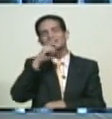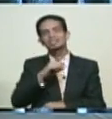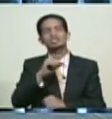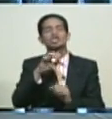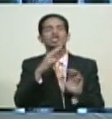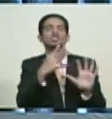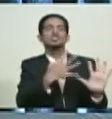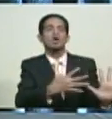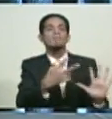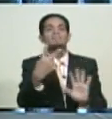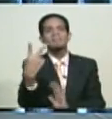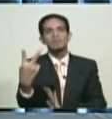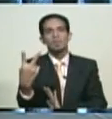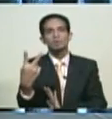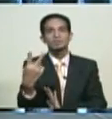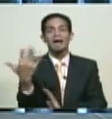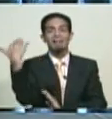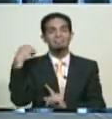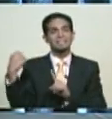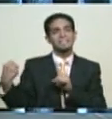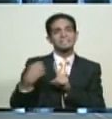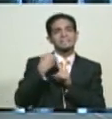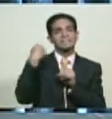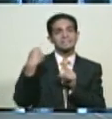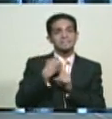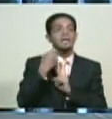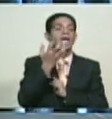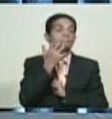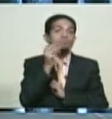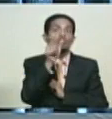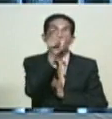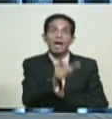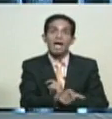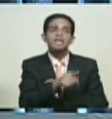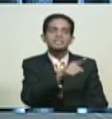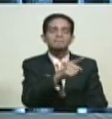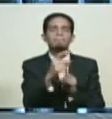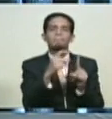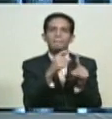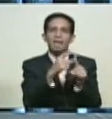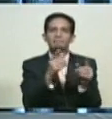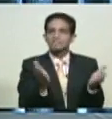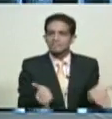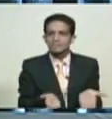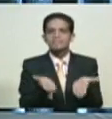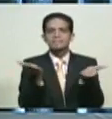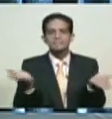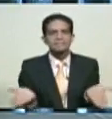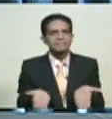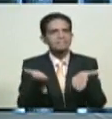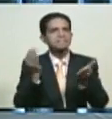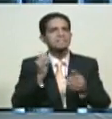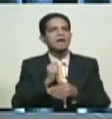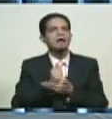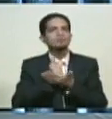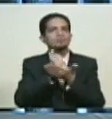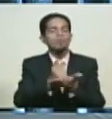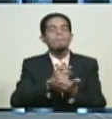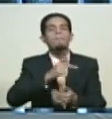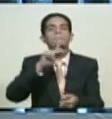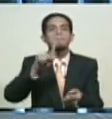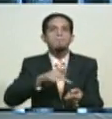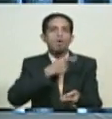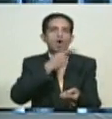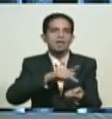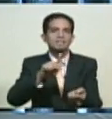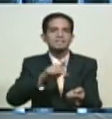cuando tanto nos perseguían siempre estaba ebrio con su palabra de aliento con su protección con su poesía con su canto